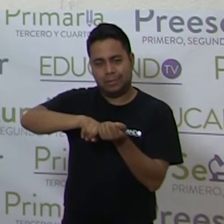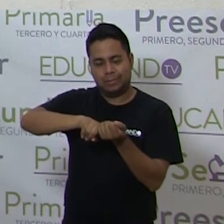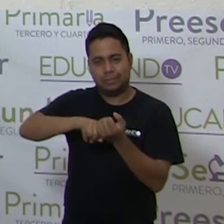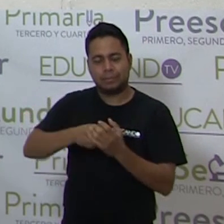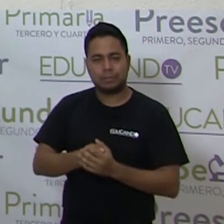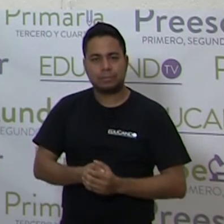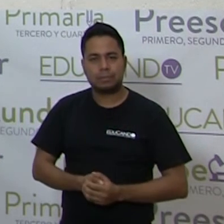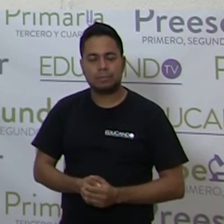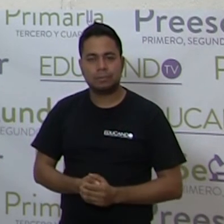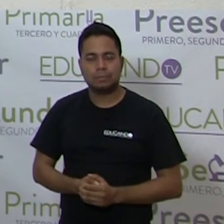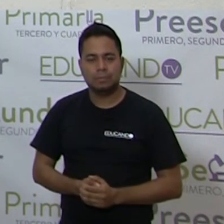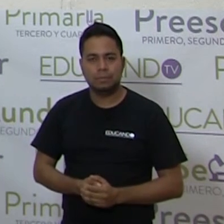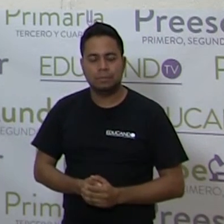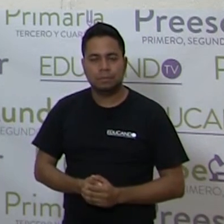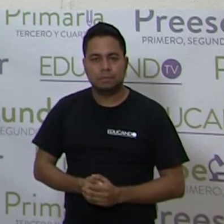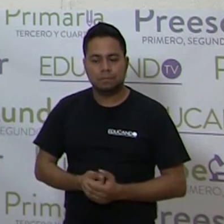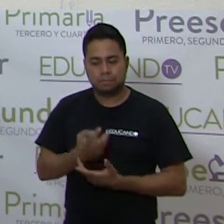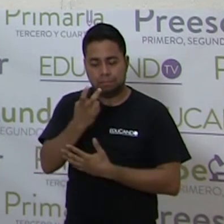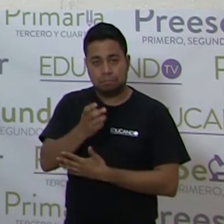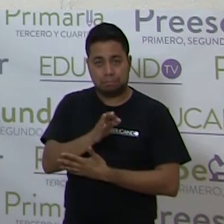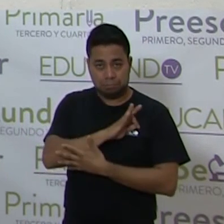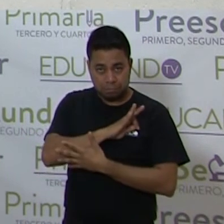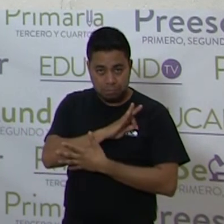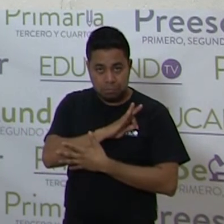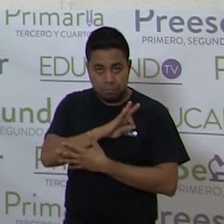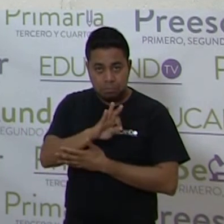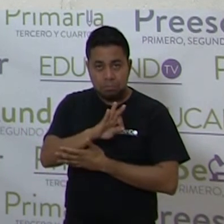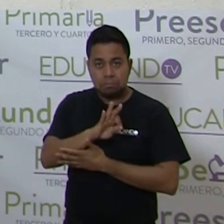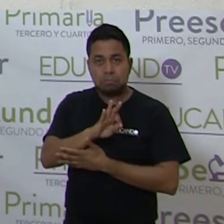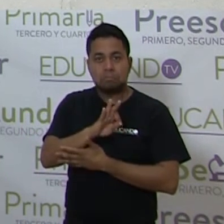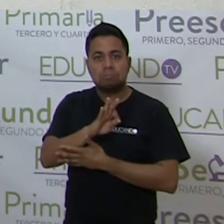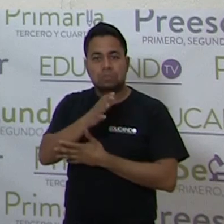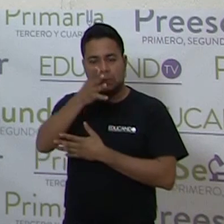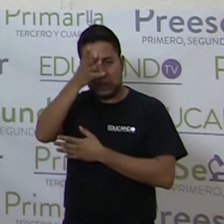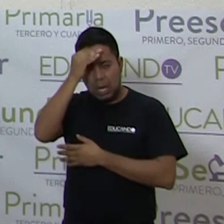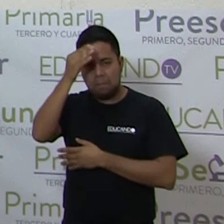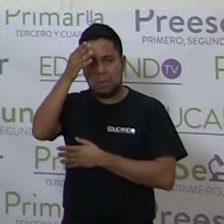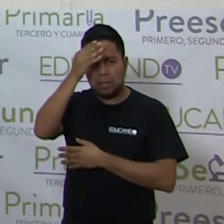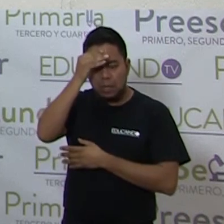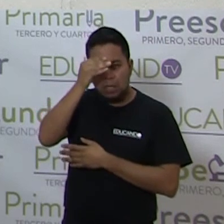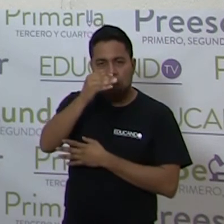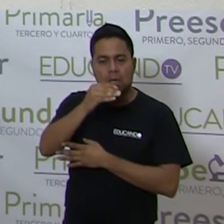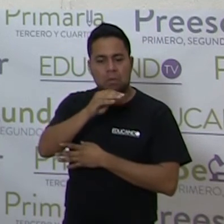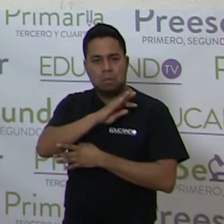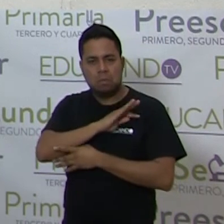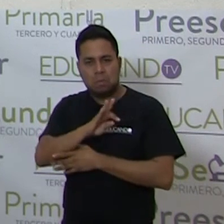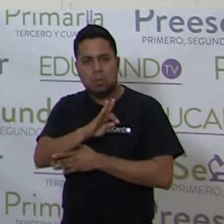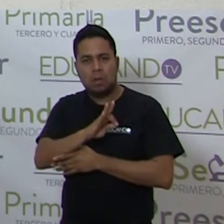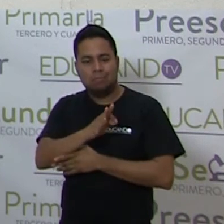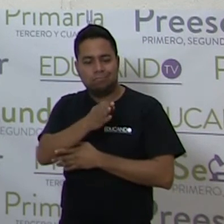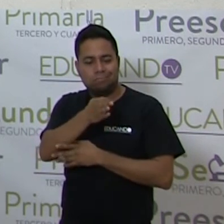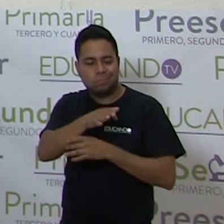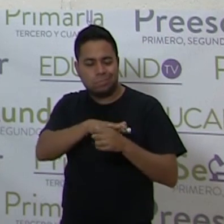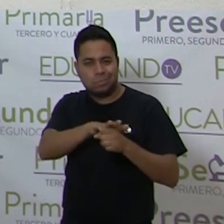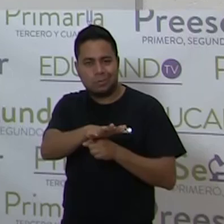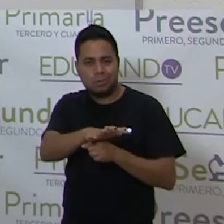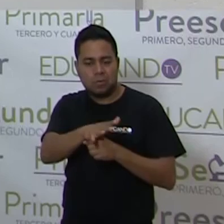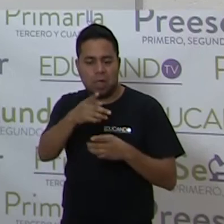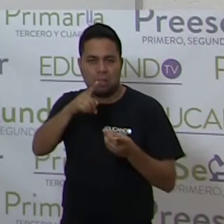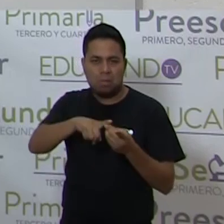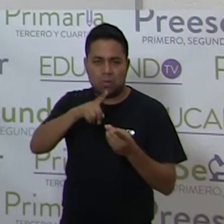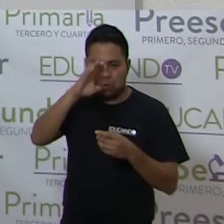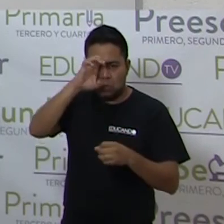de esta manera nos permiten reconocer la cultura en que fue creado el texto.